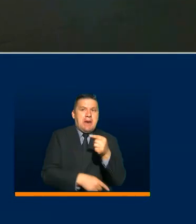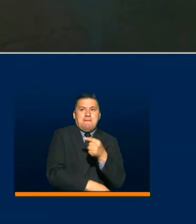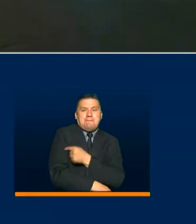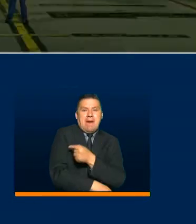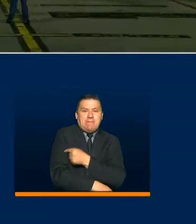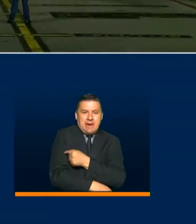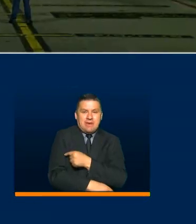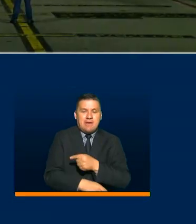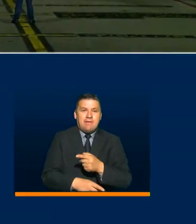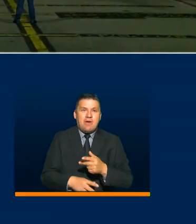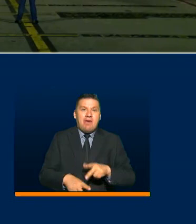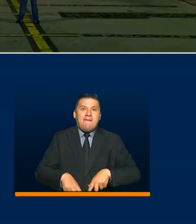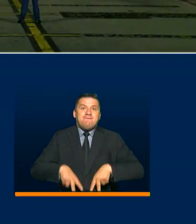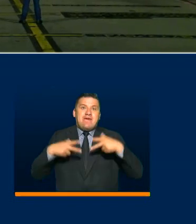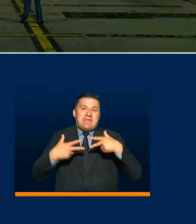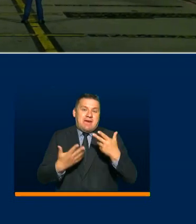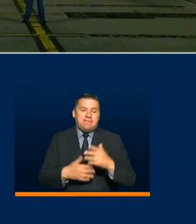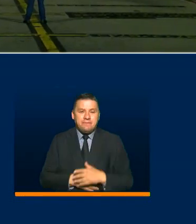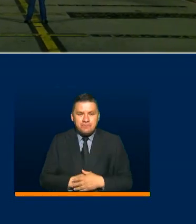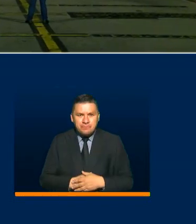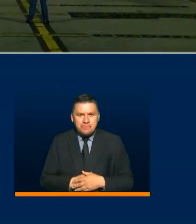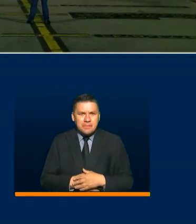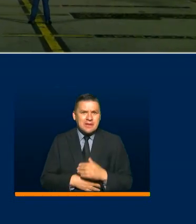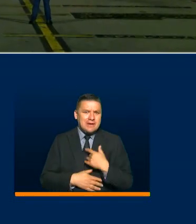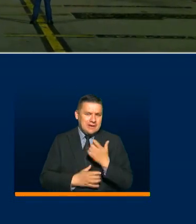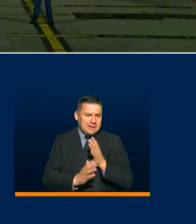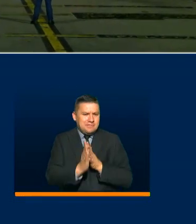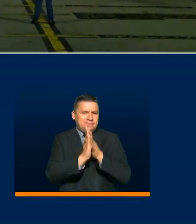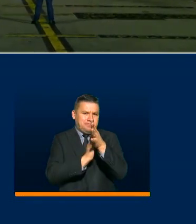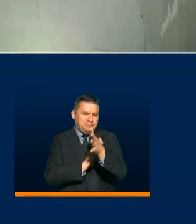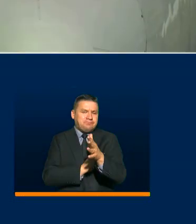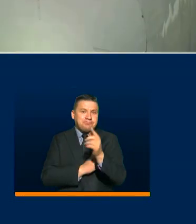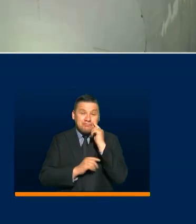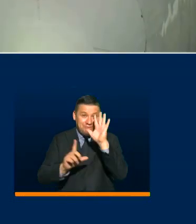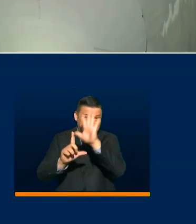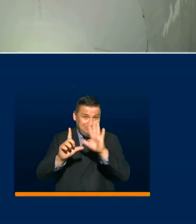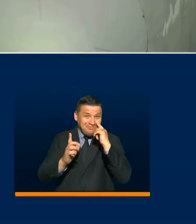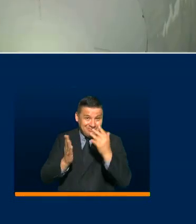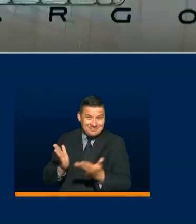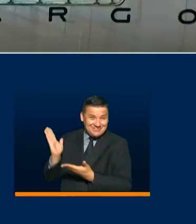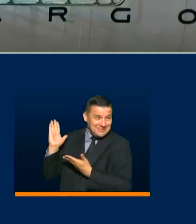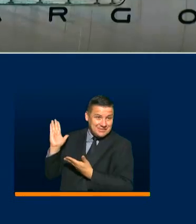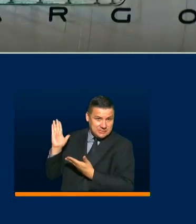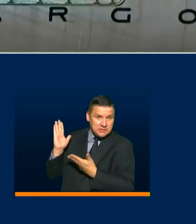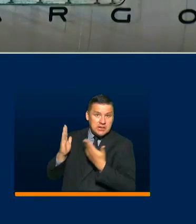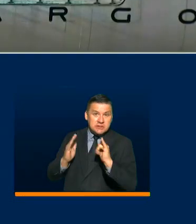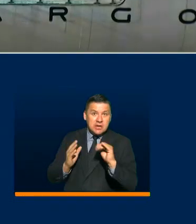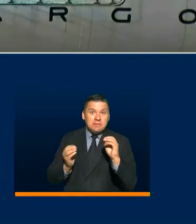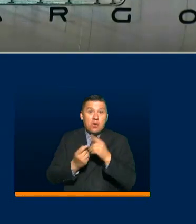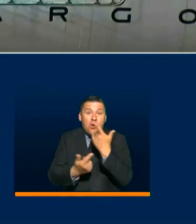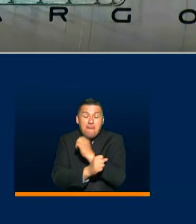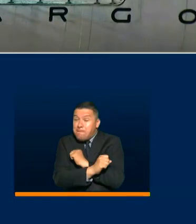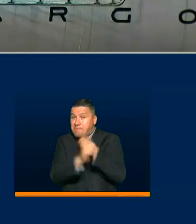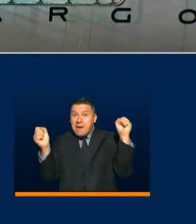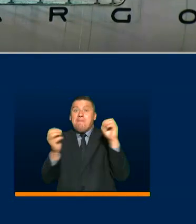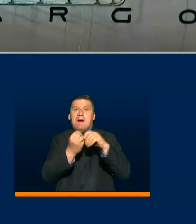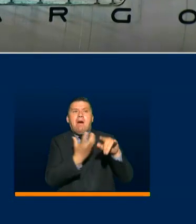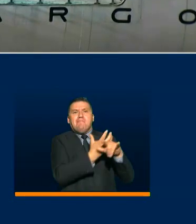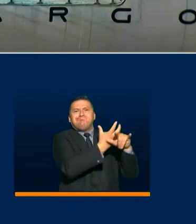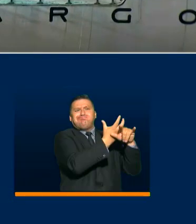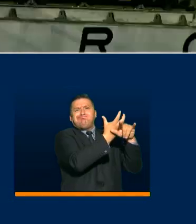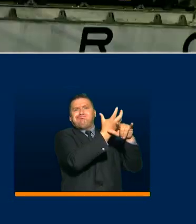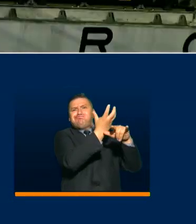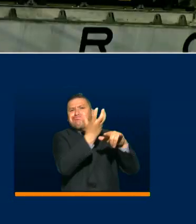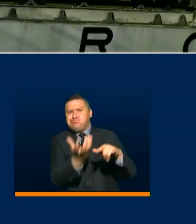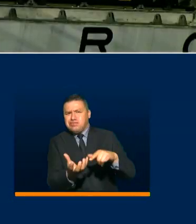vacunación de vida. Y por lo tanto también quisiera contarles, y ustedes ven las imágenes en pantalla, de la llegada de esta mañana de un nuevo lote de